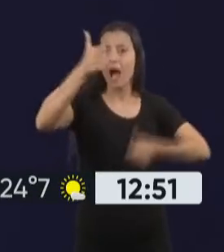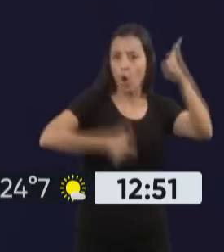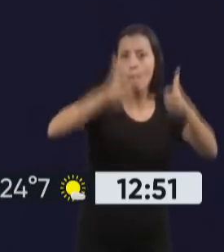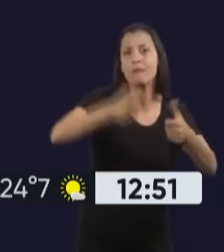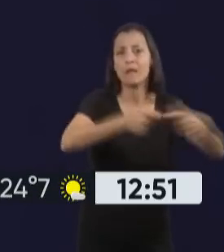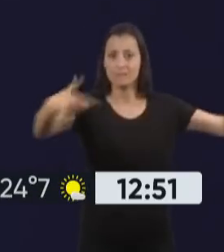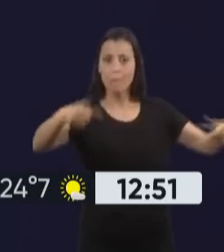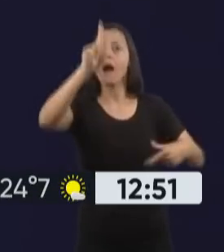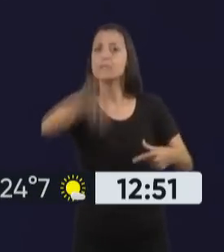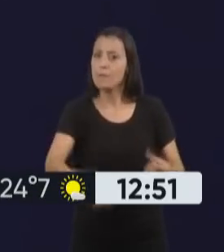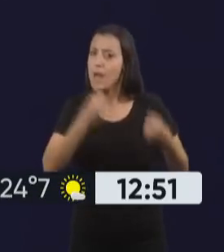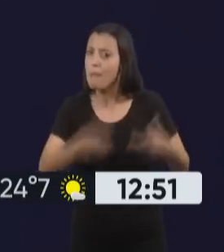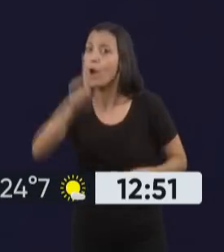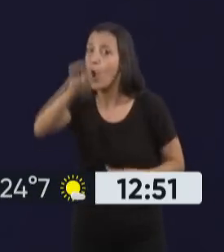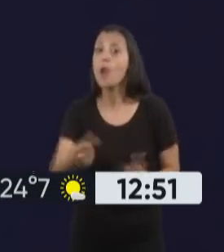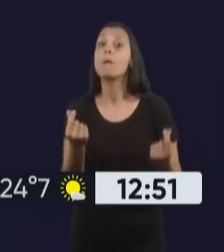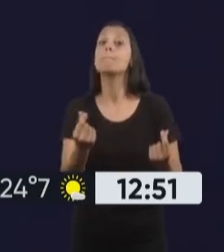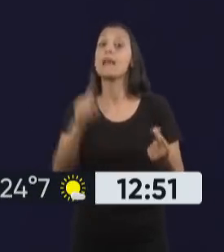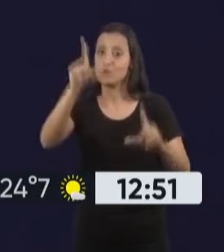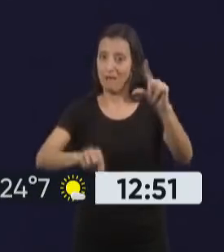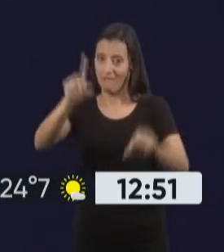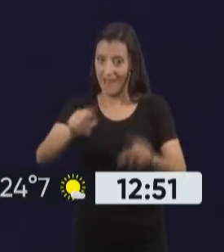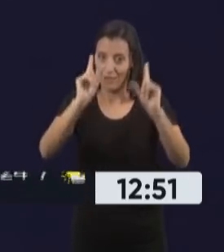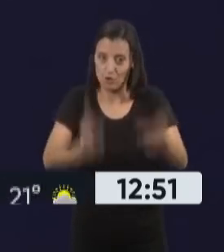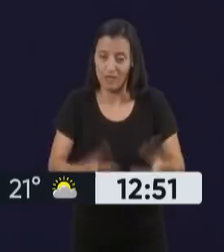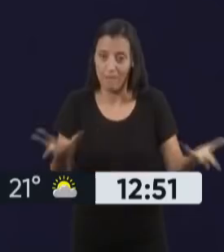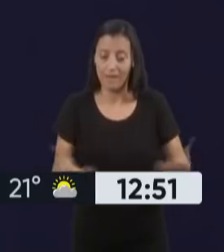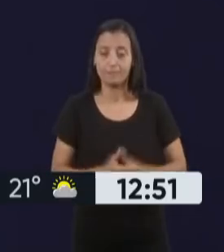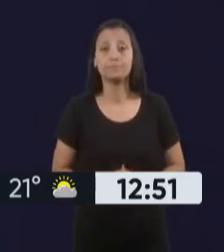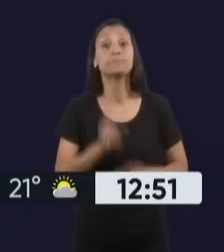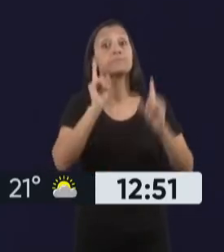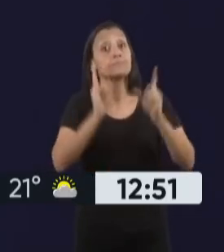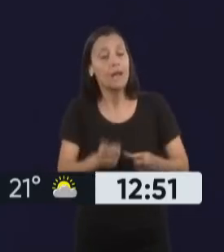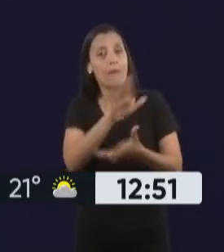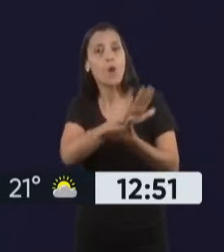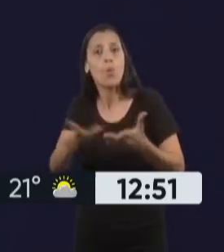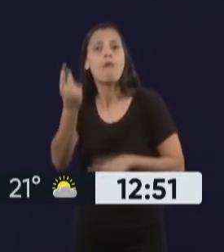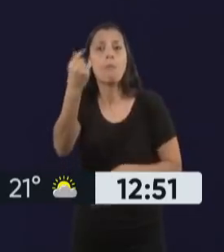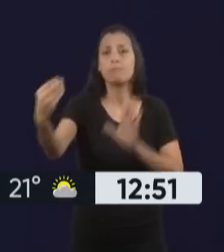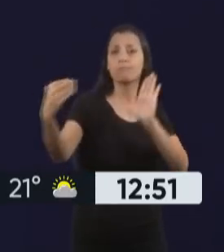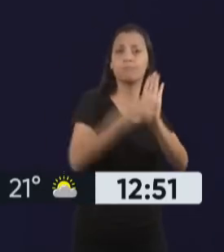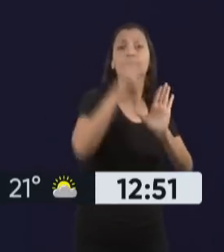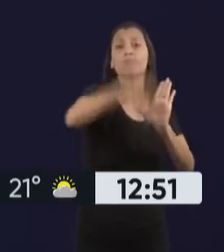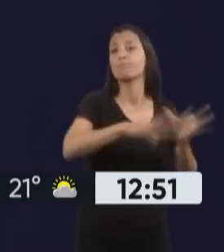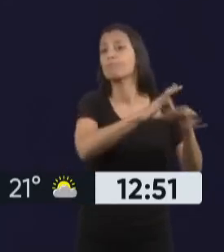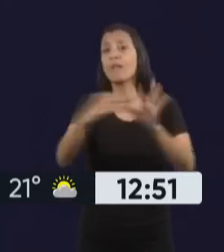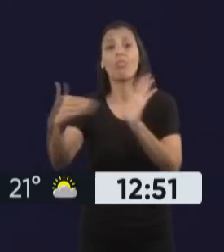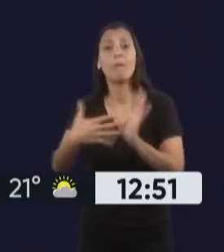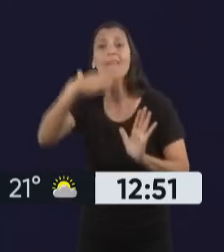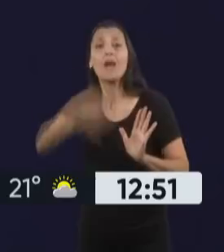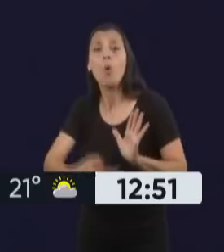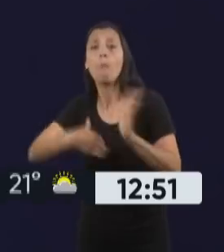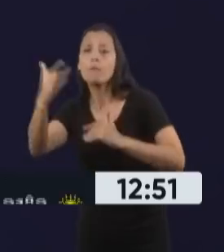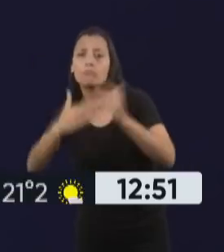que va a generar mejores precios. A su vez, la aplicación de nuevas tarifas va a estar sujeta al cumplimiento de las obras